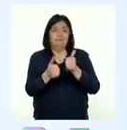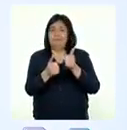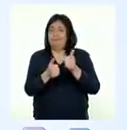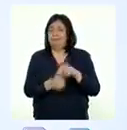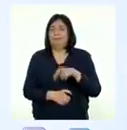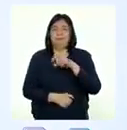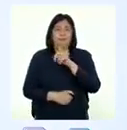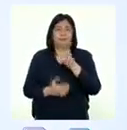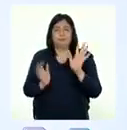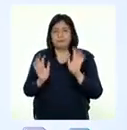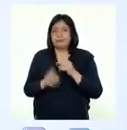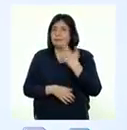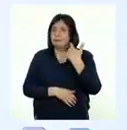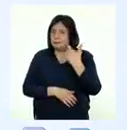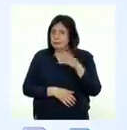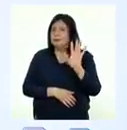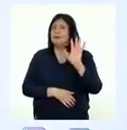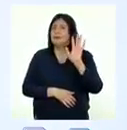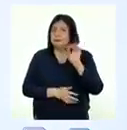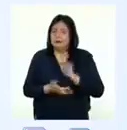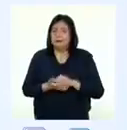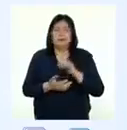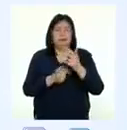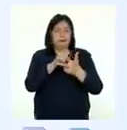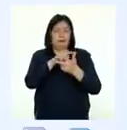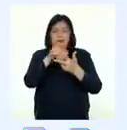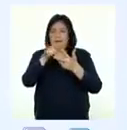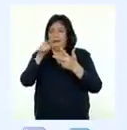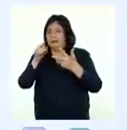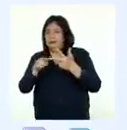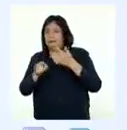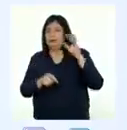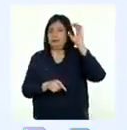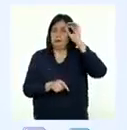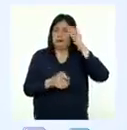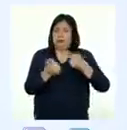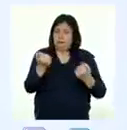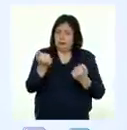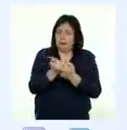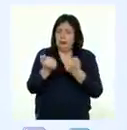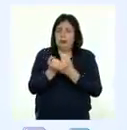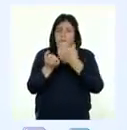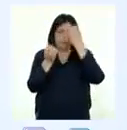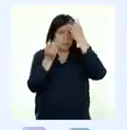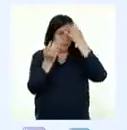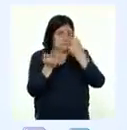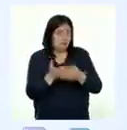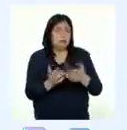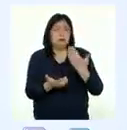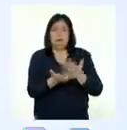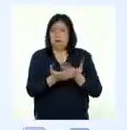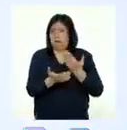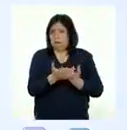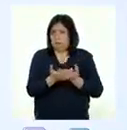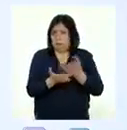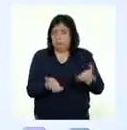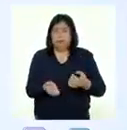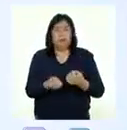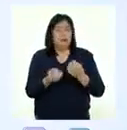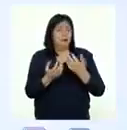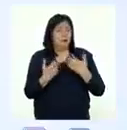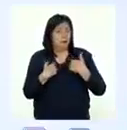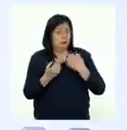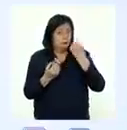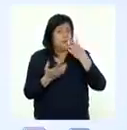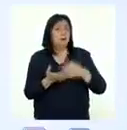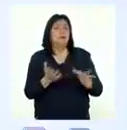Excelente, Patti. Ya que hemos visto 3 posturas respaldadas con datos y fundamentadas en